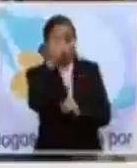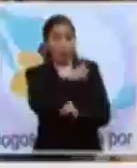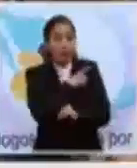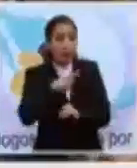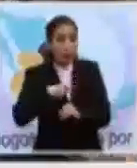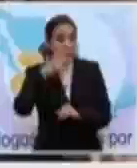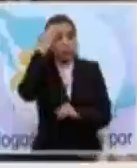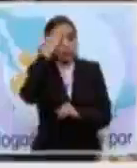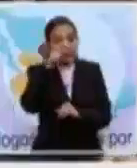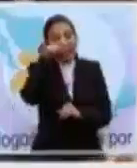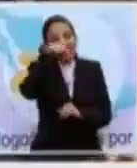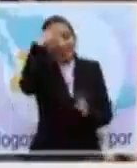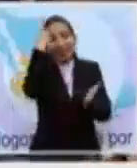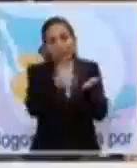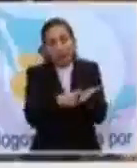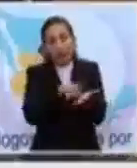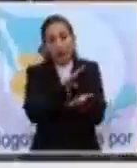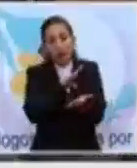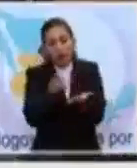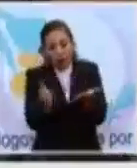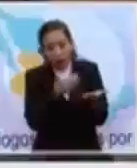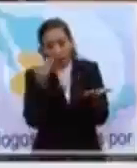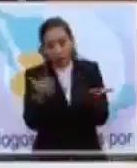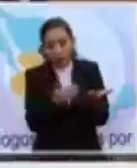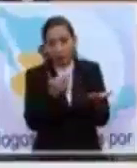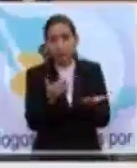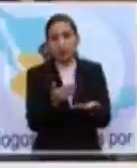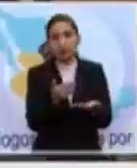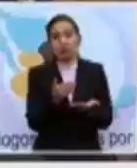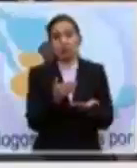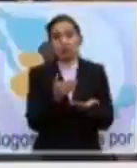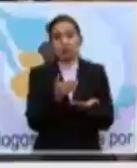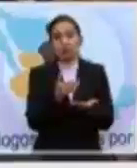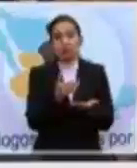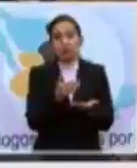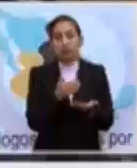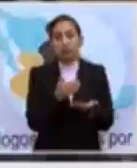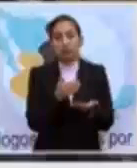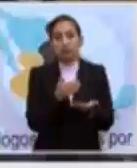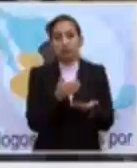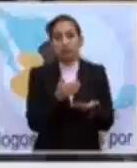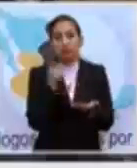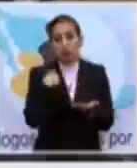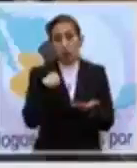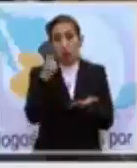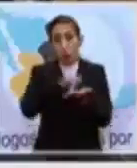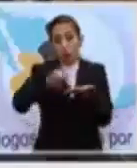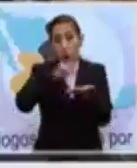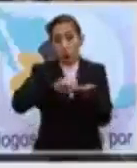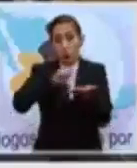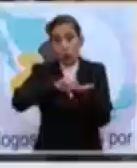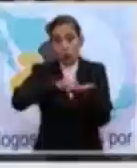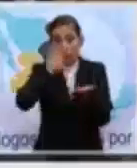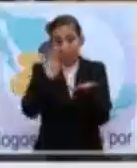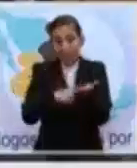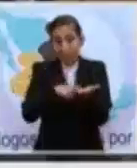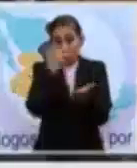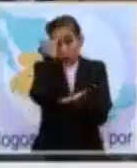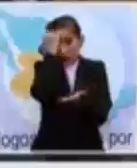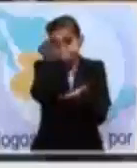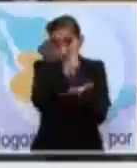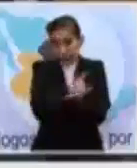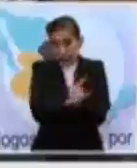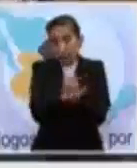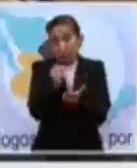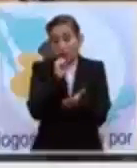saber Aquí que está. ahí mismo viene exactamente lo que escribí en la iniciativa, y